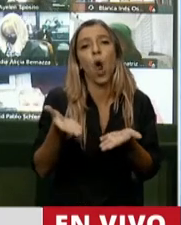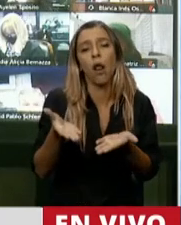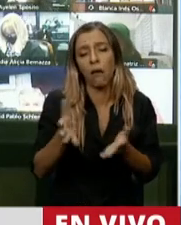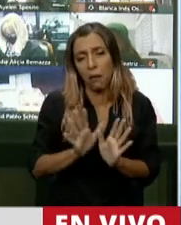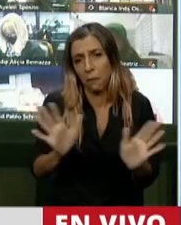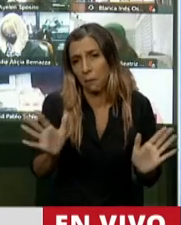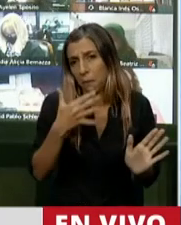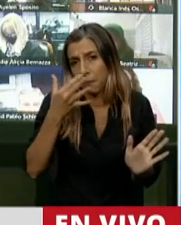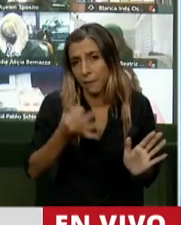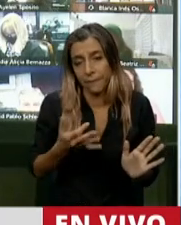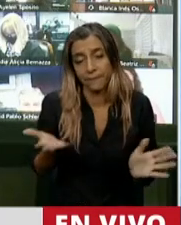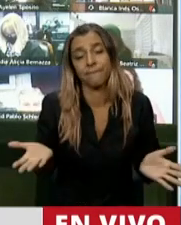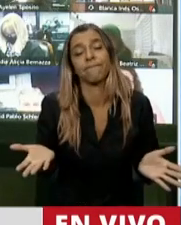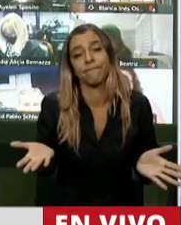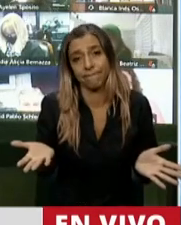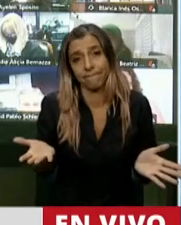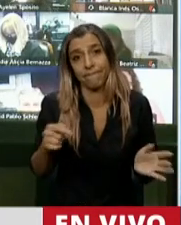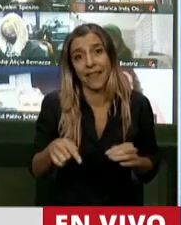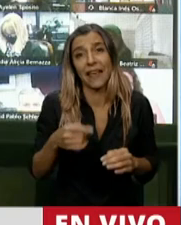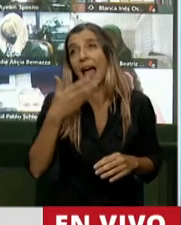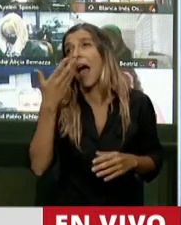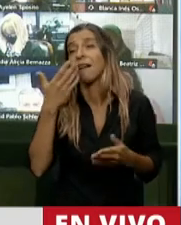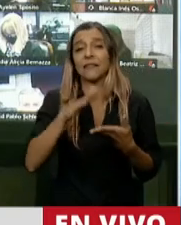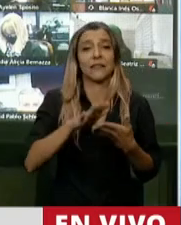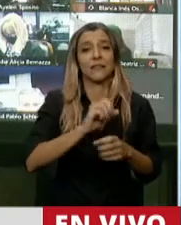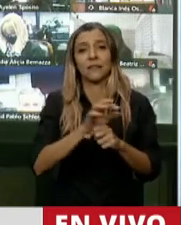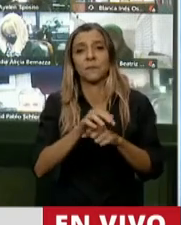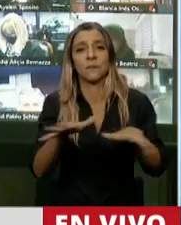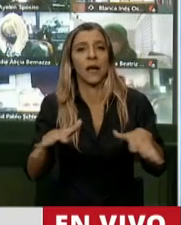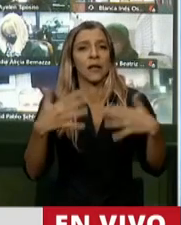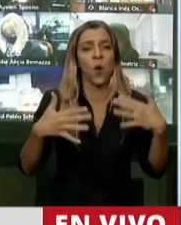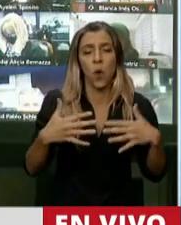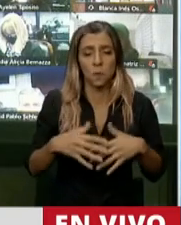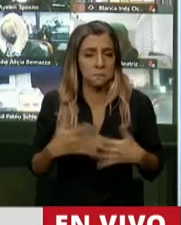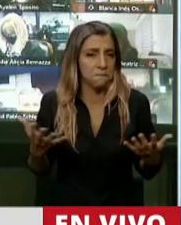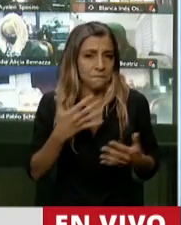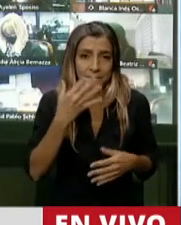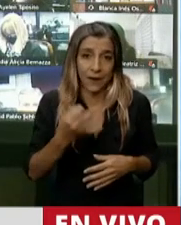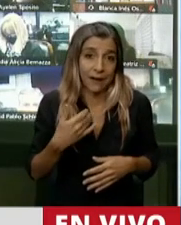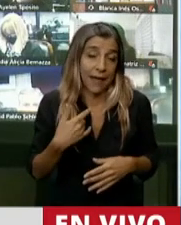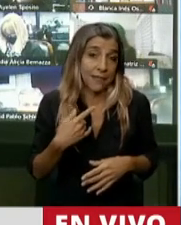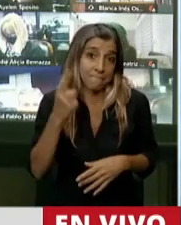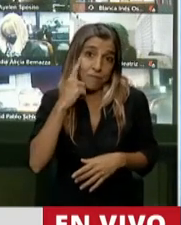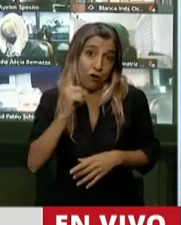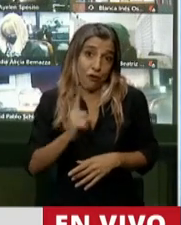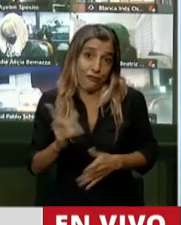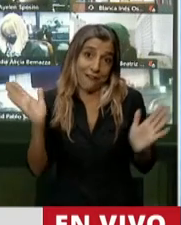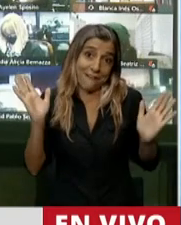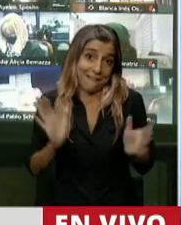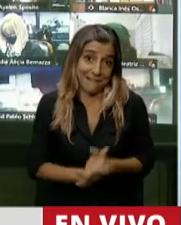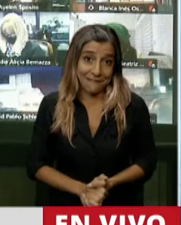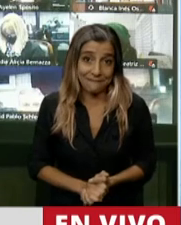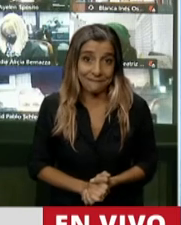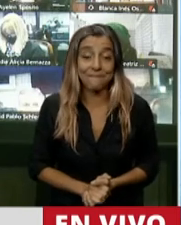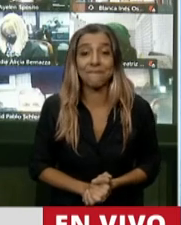hablar de aporte solidario, la verdad es que no suena como muy creíble.